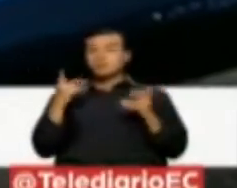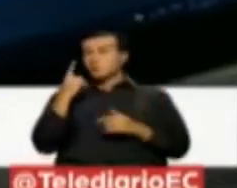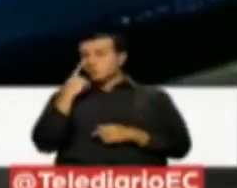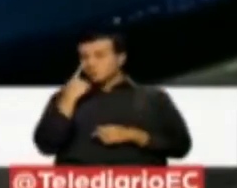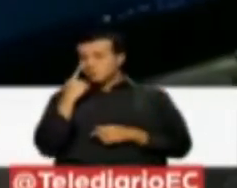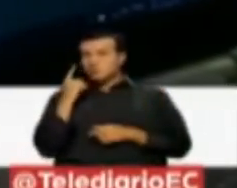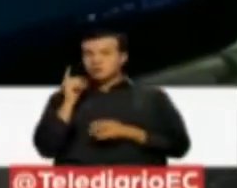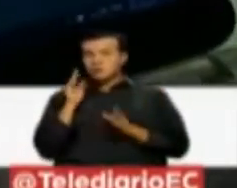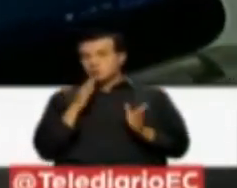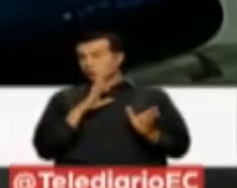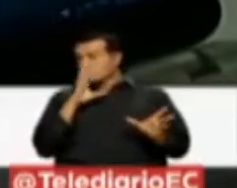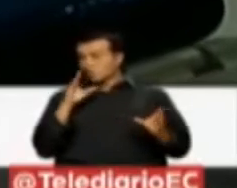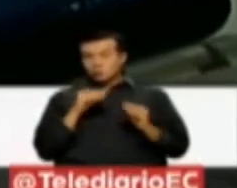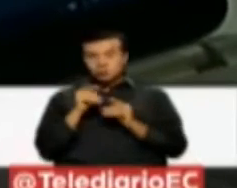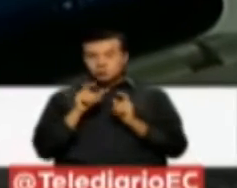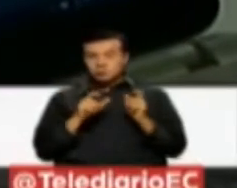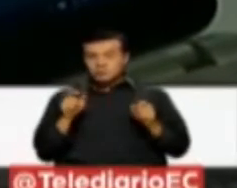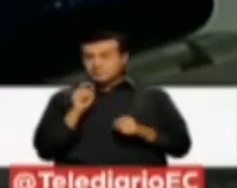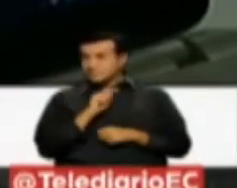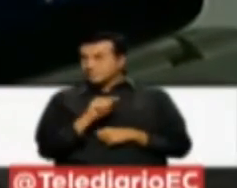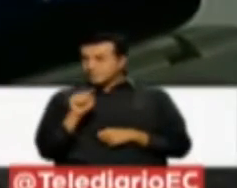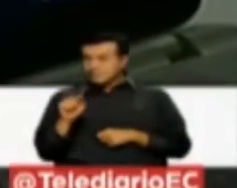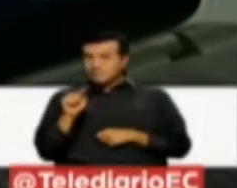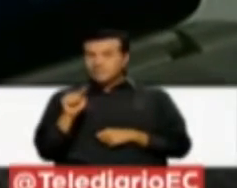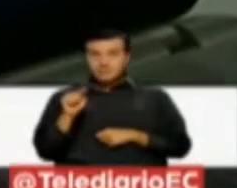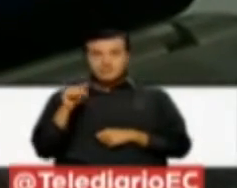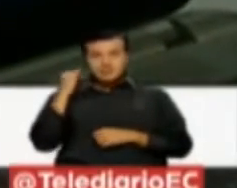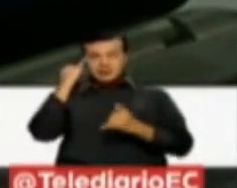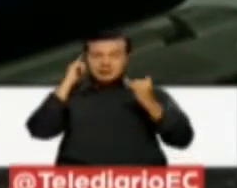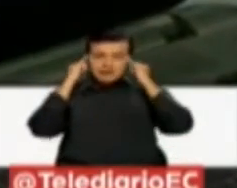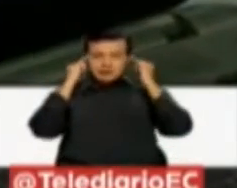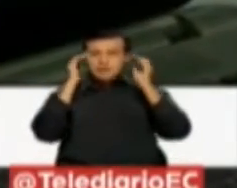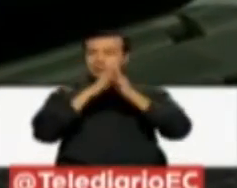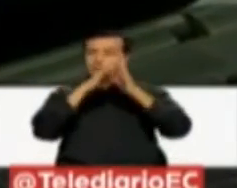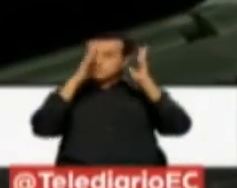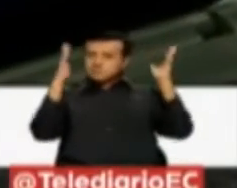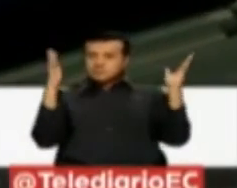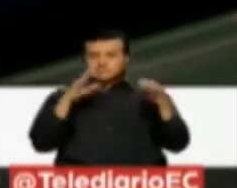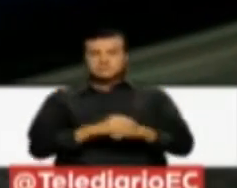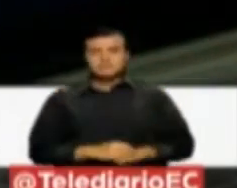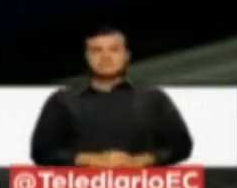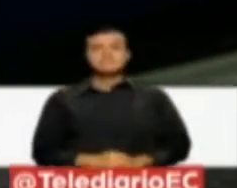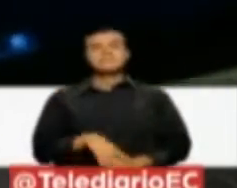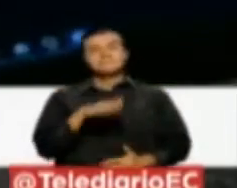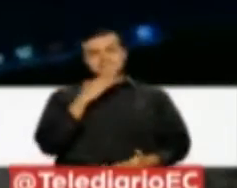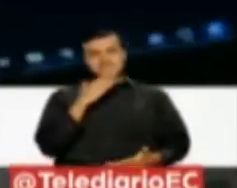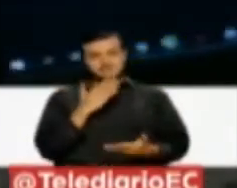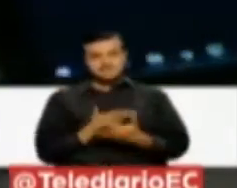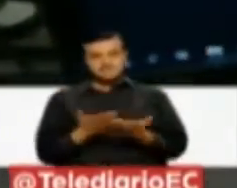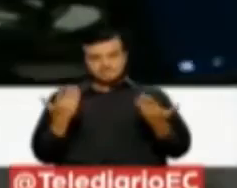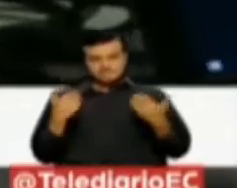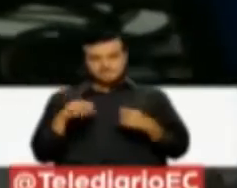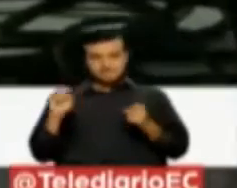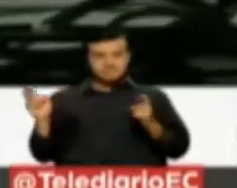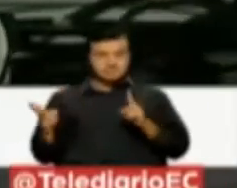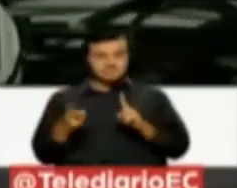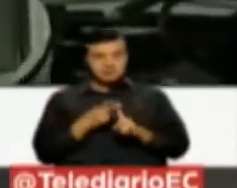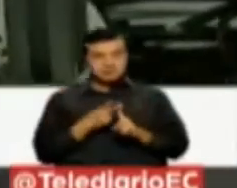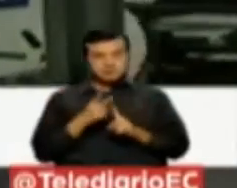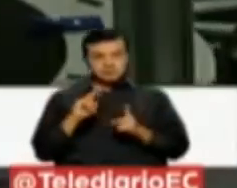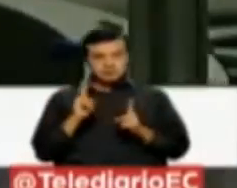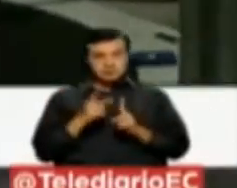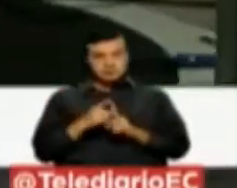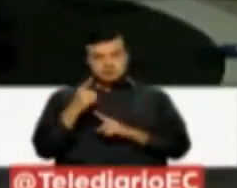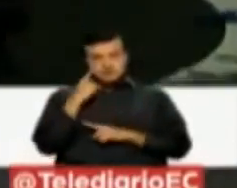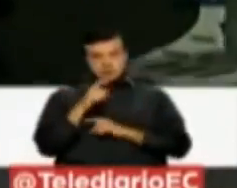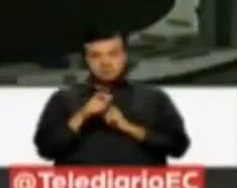de las terapias en general. Entonces, las aplicaciones son infinitas. Ok, gracias Andrés. Vamos a tener una segunda salida